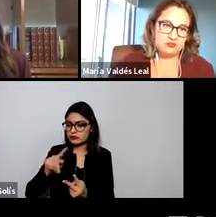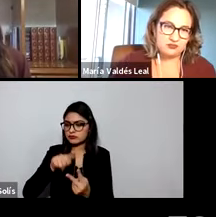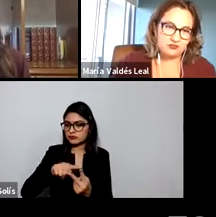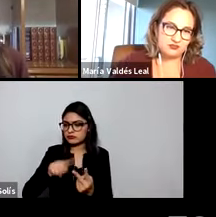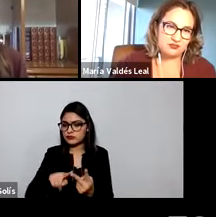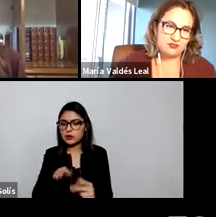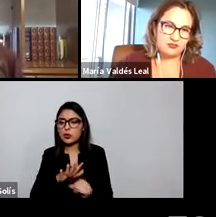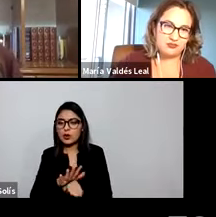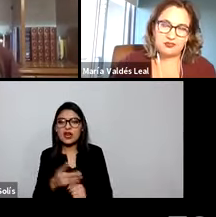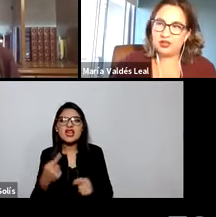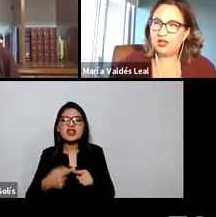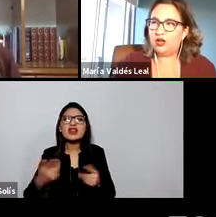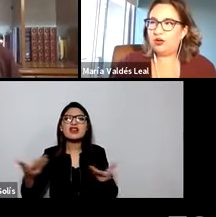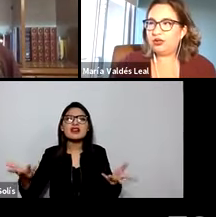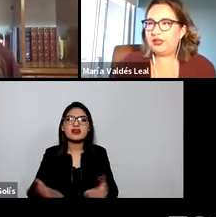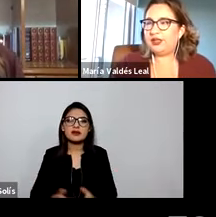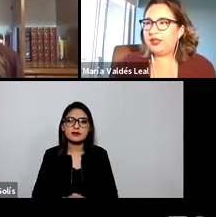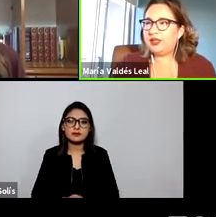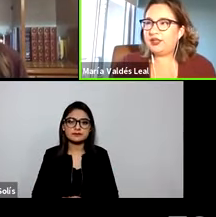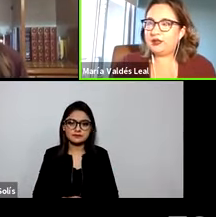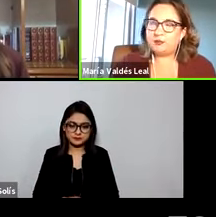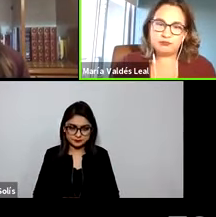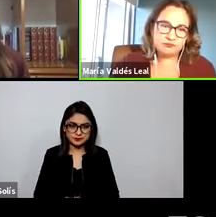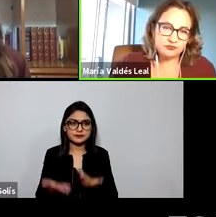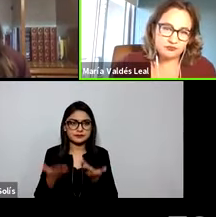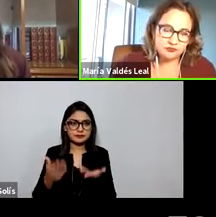Adelante, María. Ok,